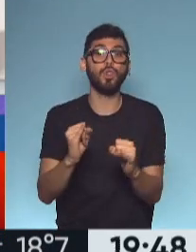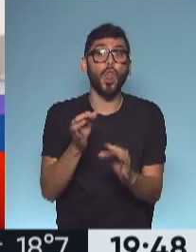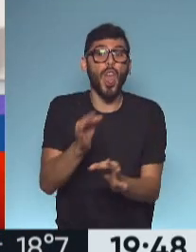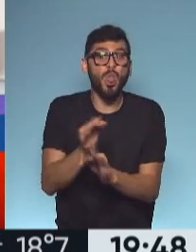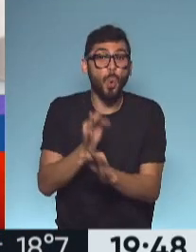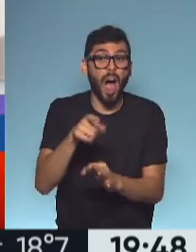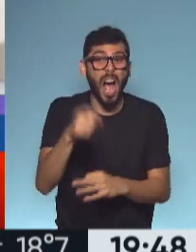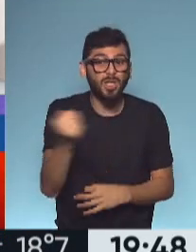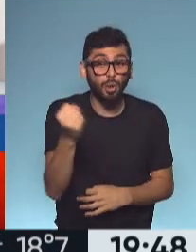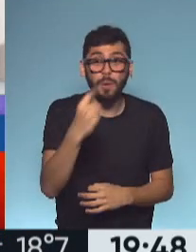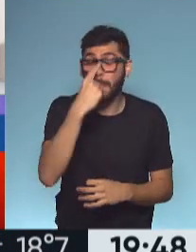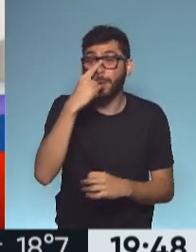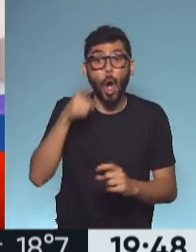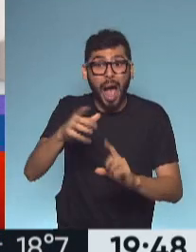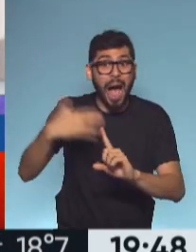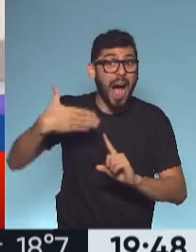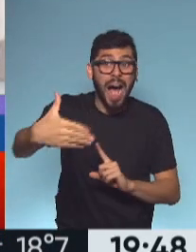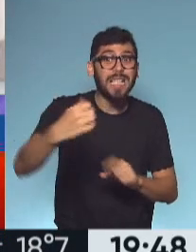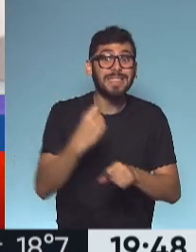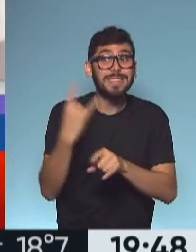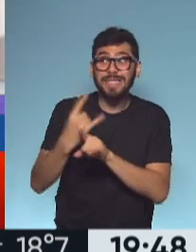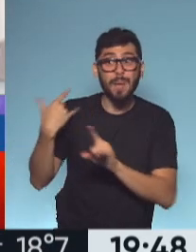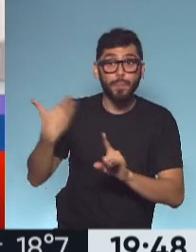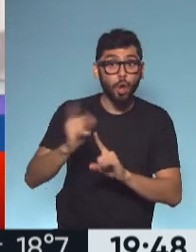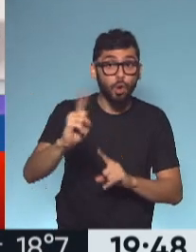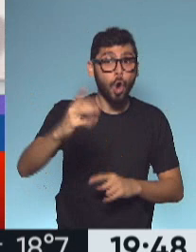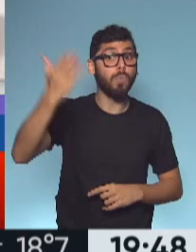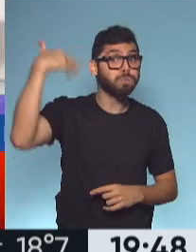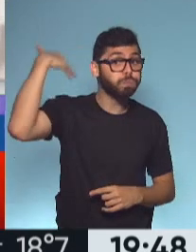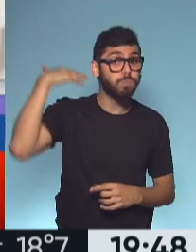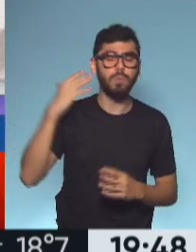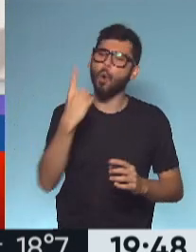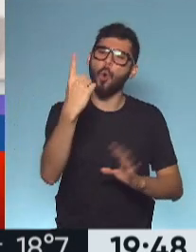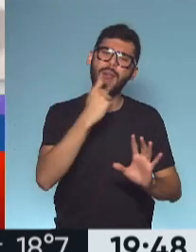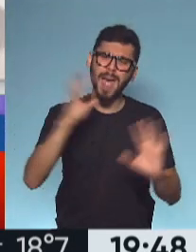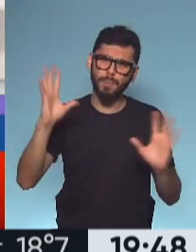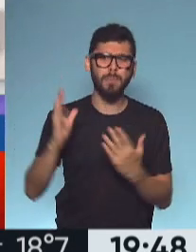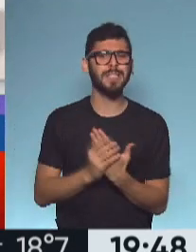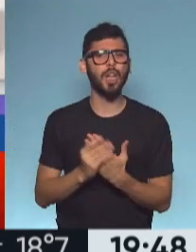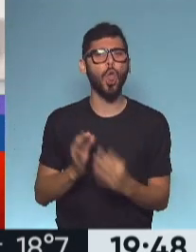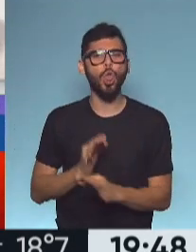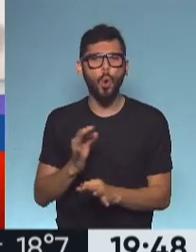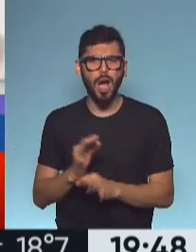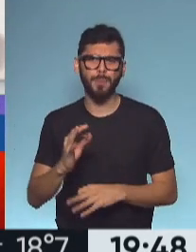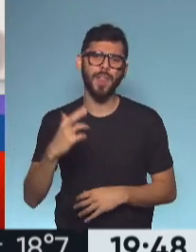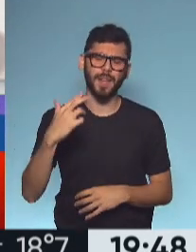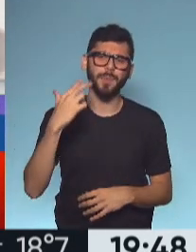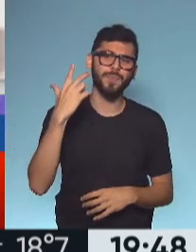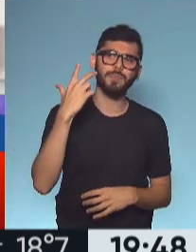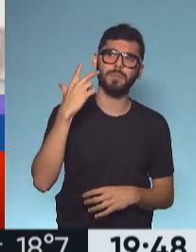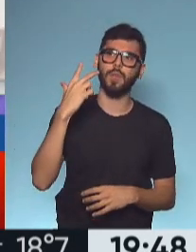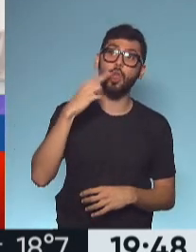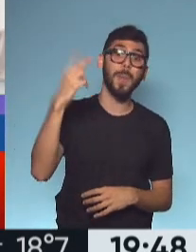que les quiero decir que no ha ocurrido siempre, porque hemos tenido ministro de Educación, para mencionar un ejemplo, entre el 18 y el